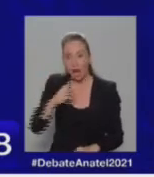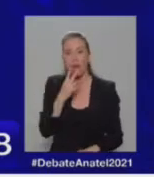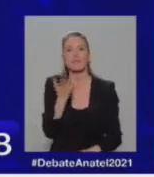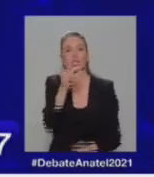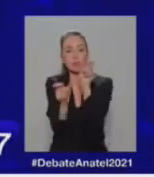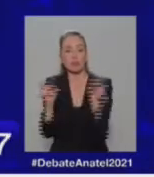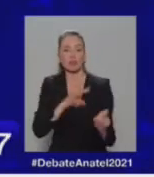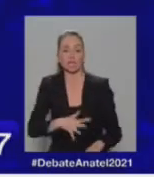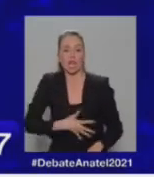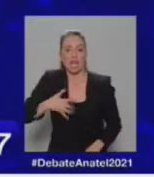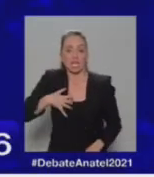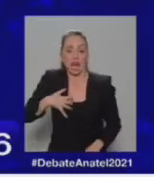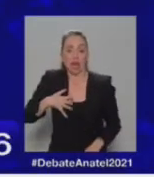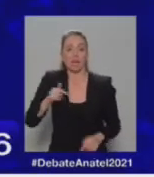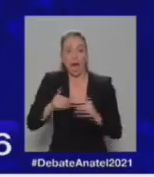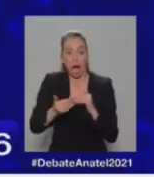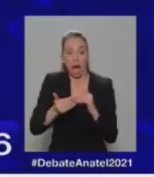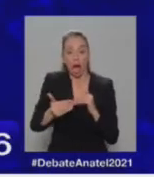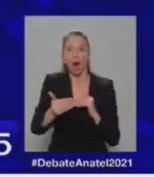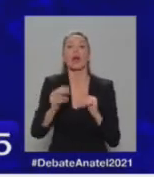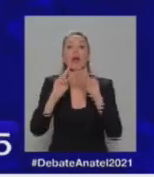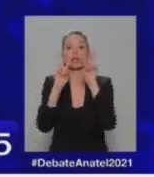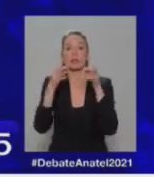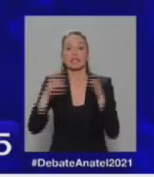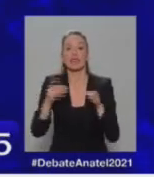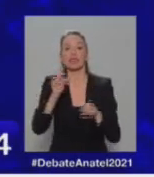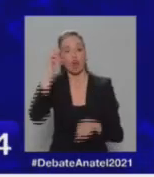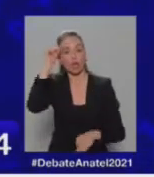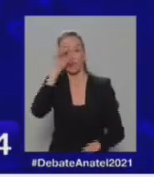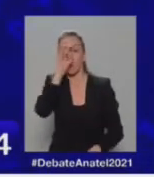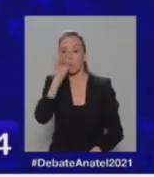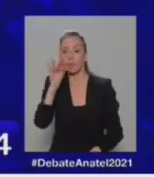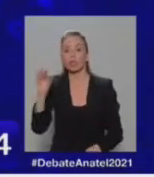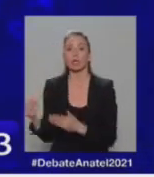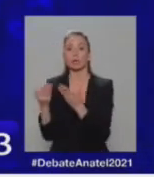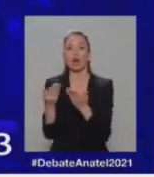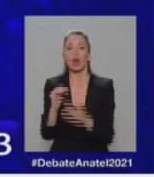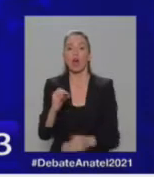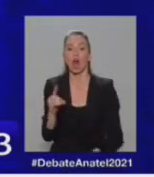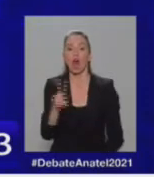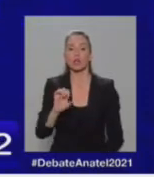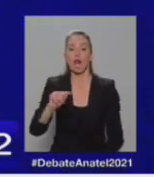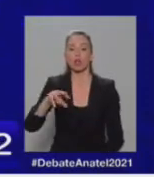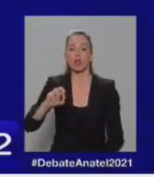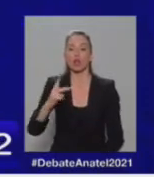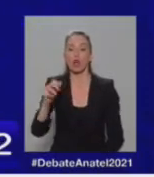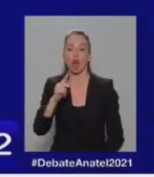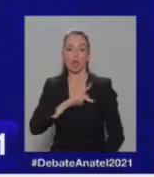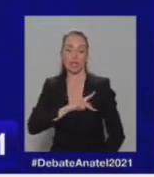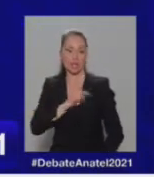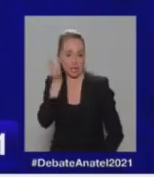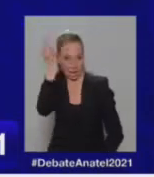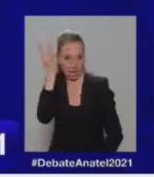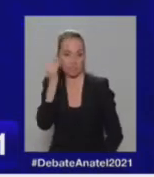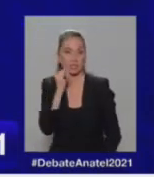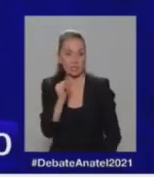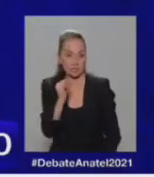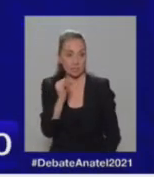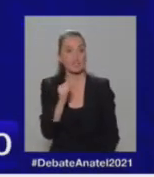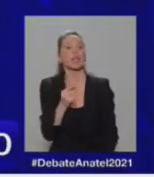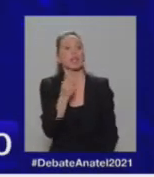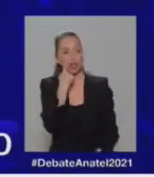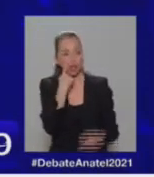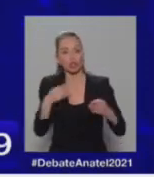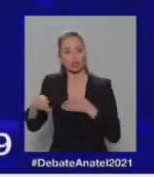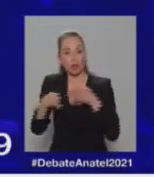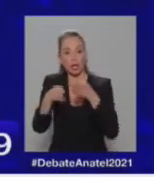último debate televisivo, a puertas de lo que será la elección de este domingo, a falta de 6 días o 5 días y medio